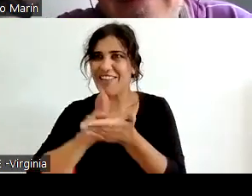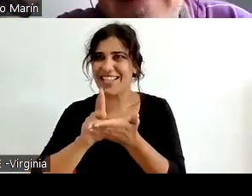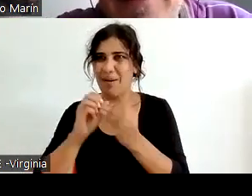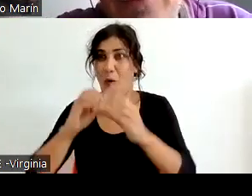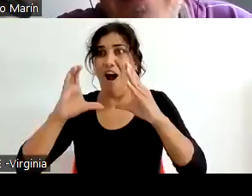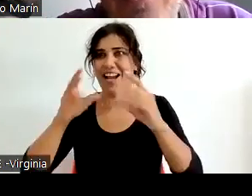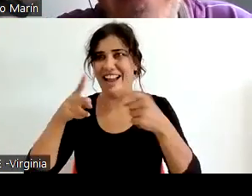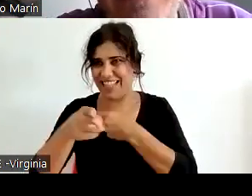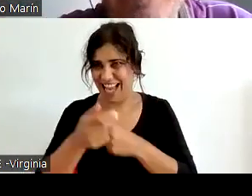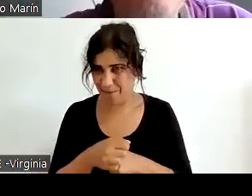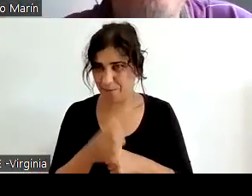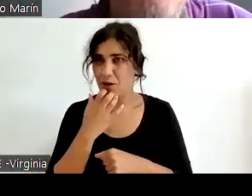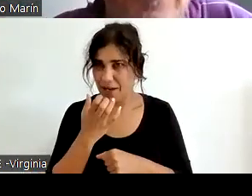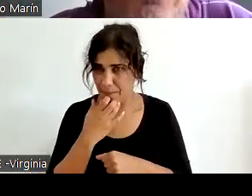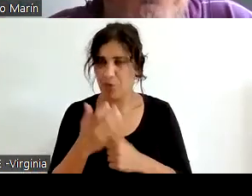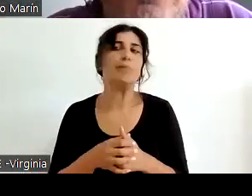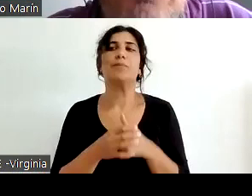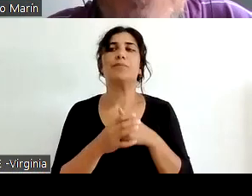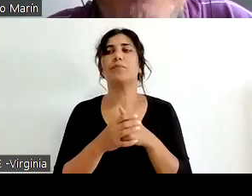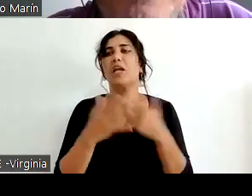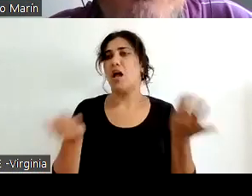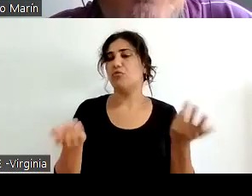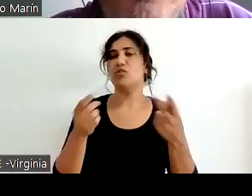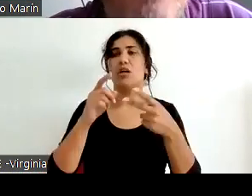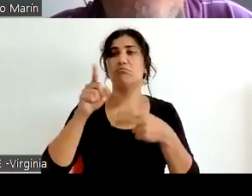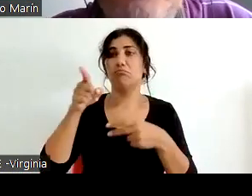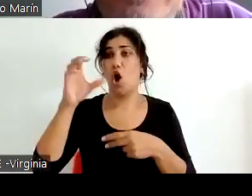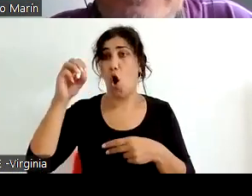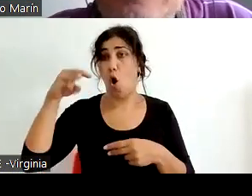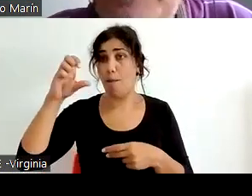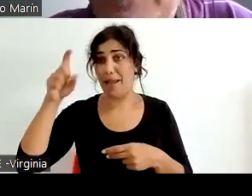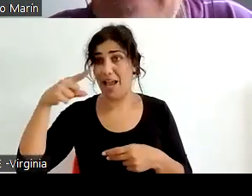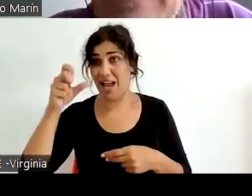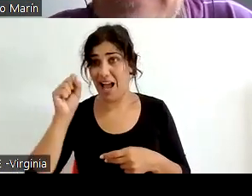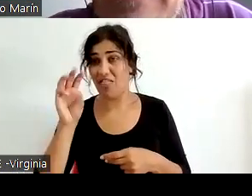grasas insaturadas omega 3, los ácidos grasos insaturados omega 3, poliinsaturados,